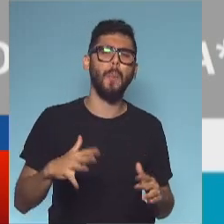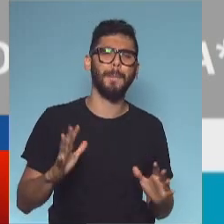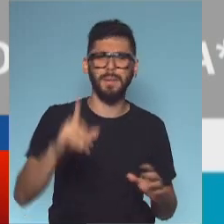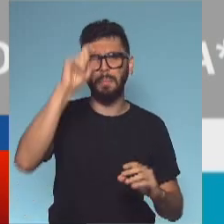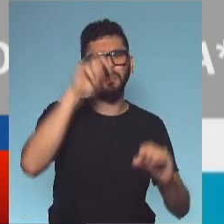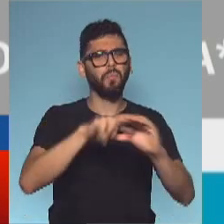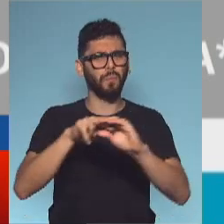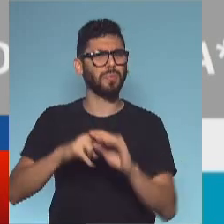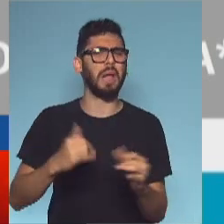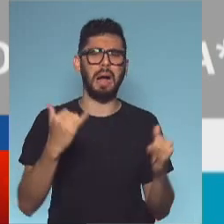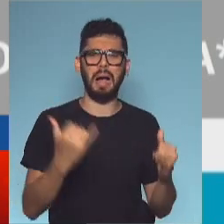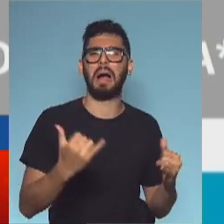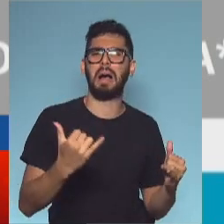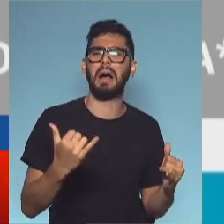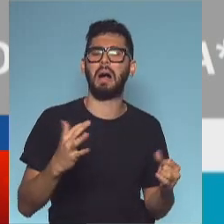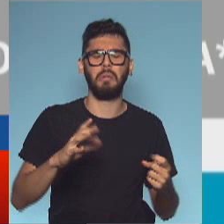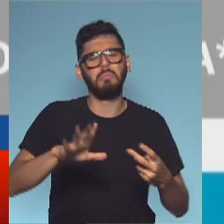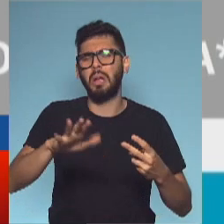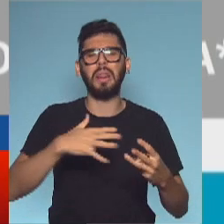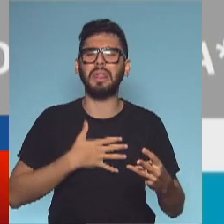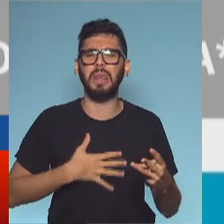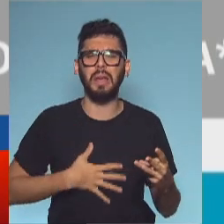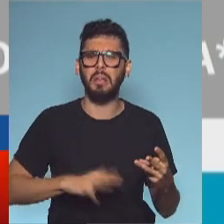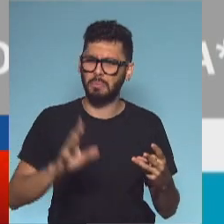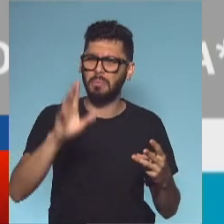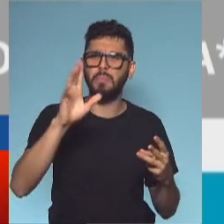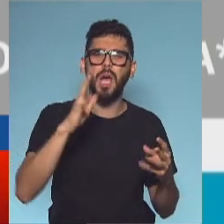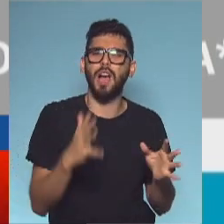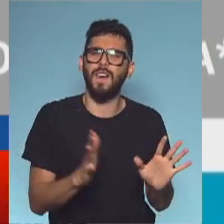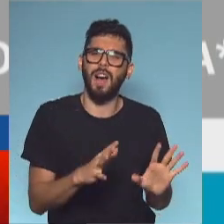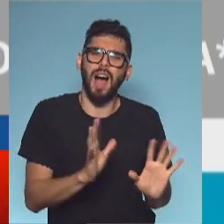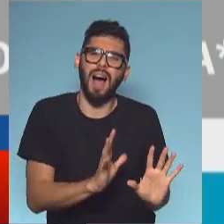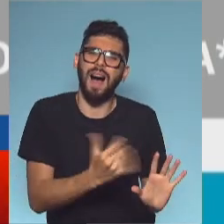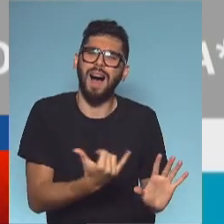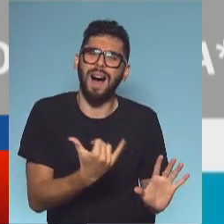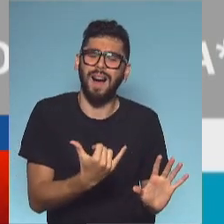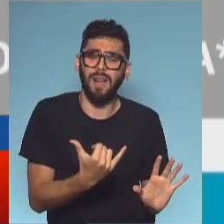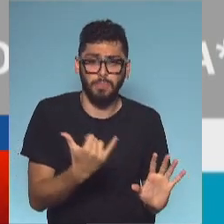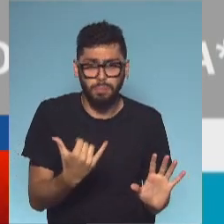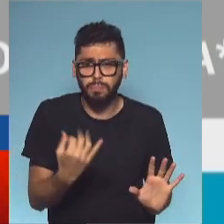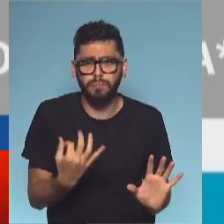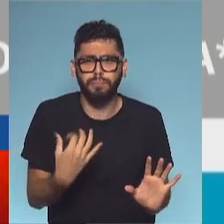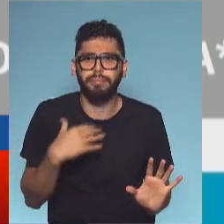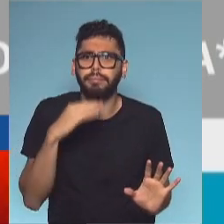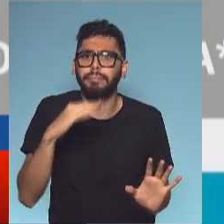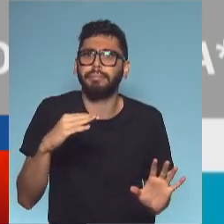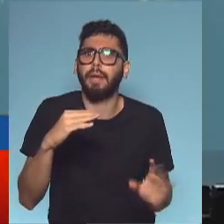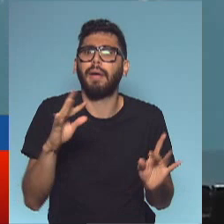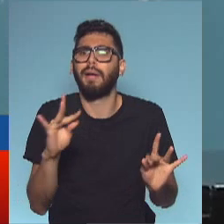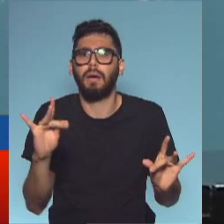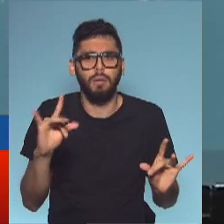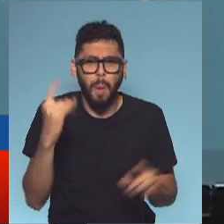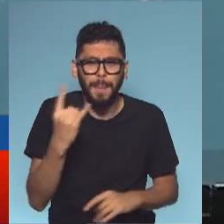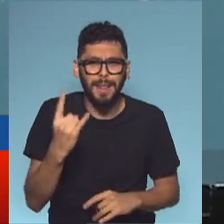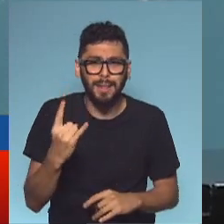camas disponibles, quédense tranquilos, porque miren que tenemos resto. Y estoy mintiendo. Se emitió un comunicado